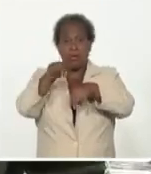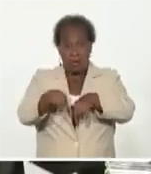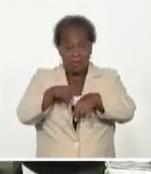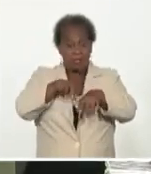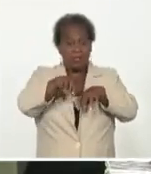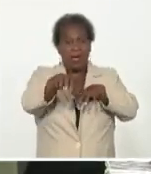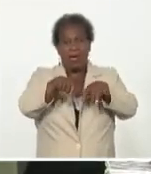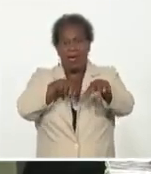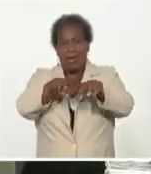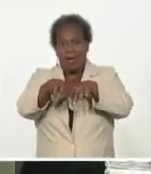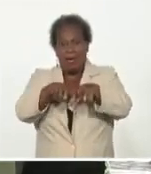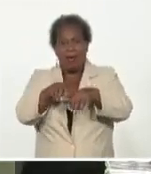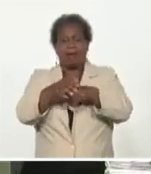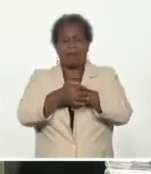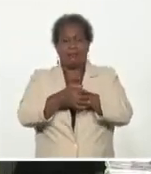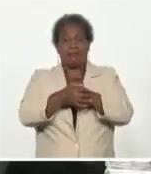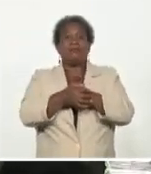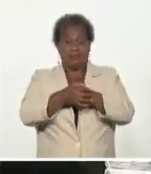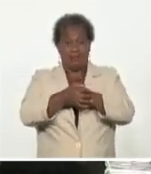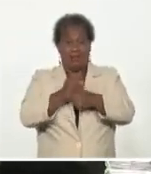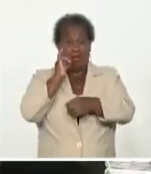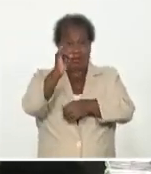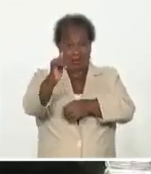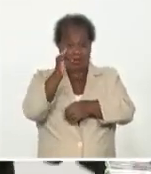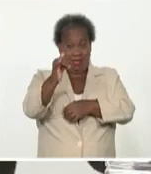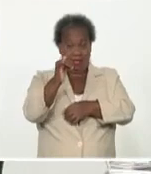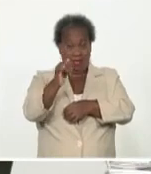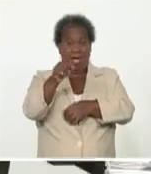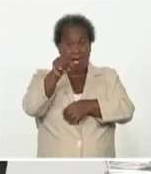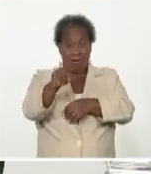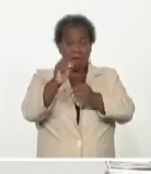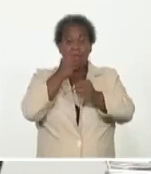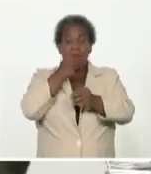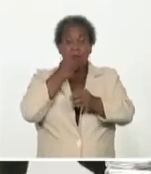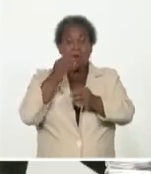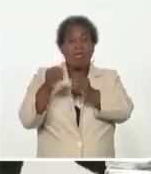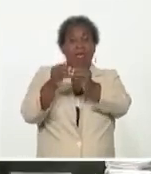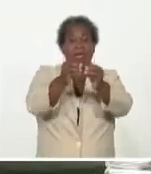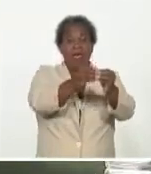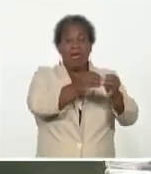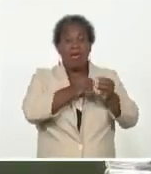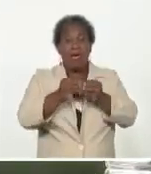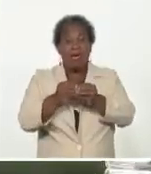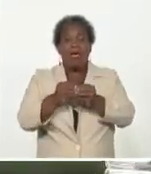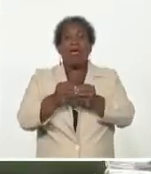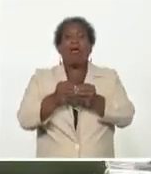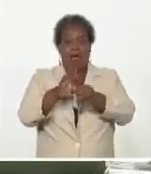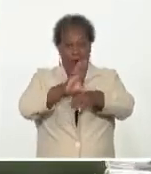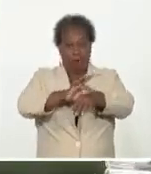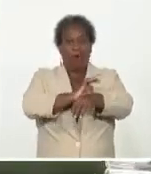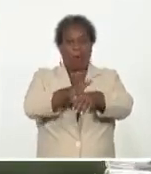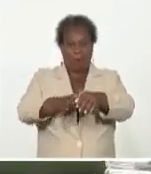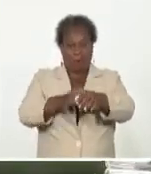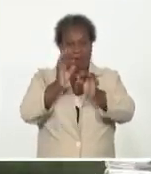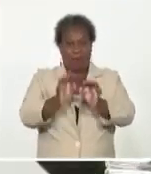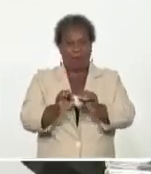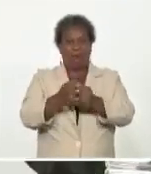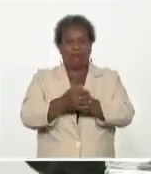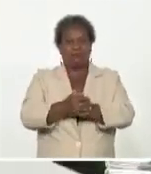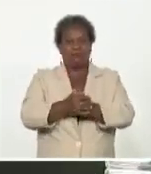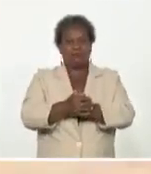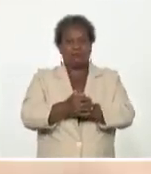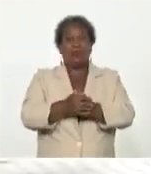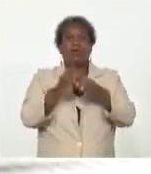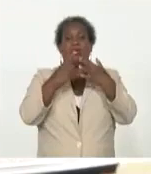con la grande distancia, podemos estar moviendo la enfermedad de un lugar a otro. Es lo que estamos resolviendo